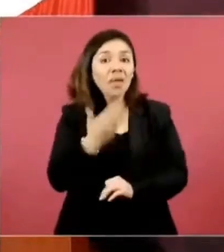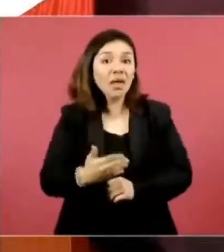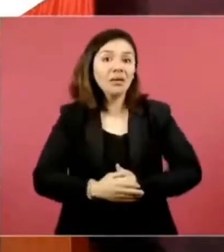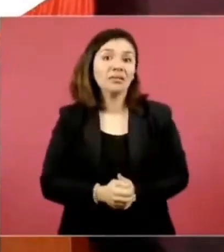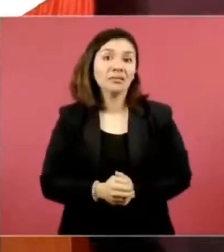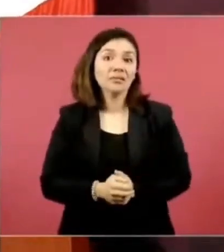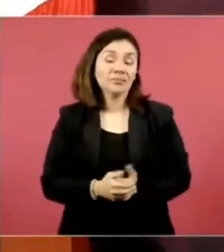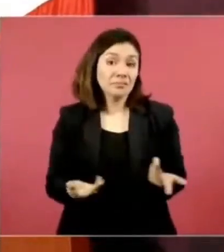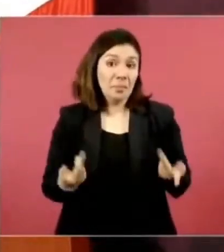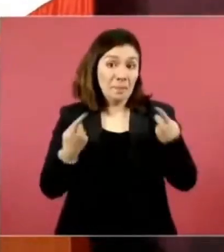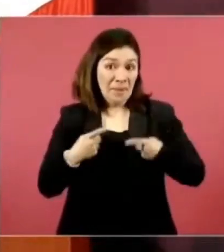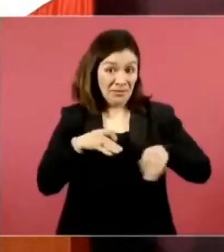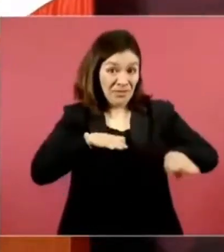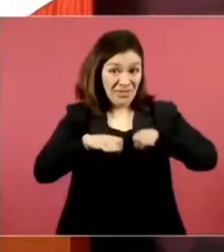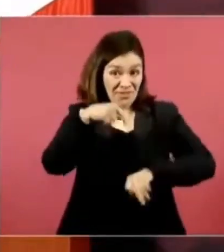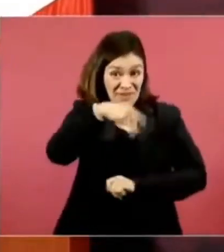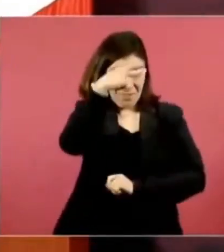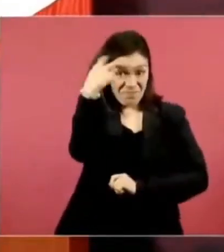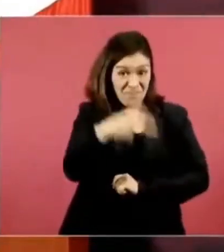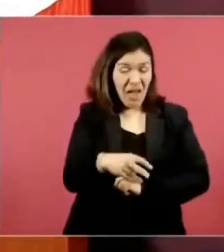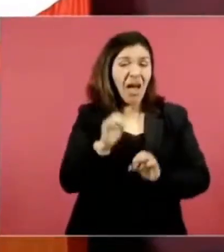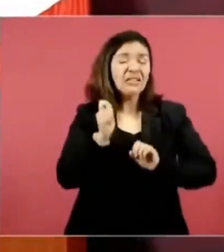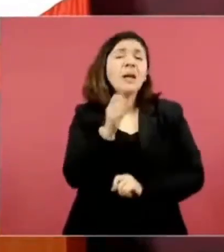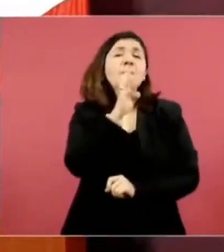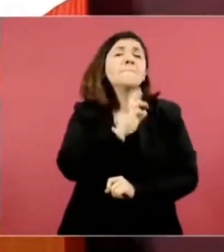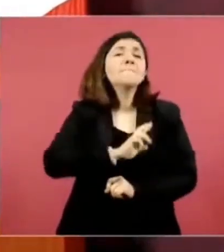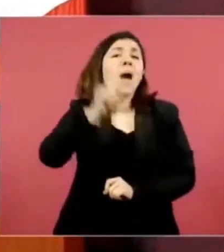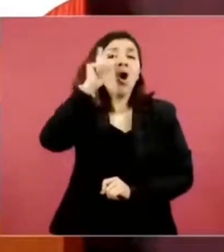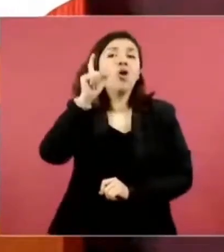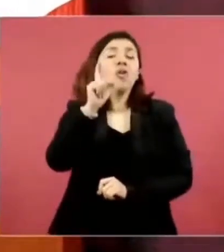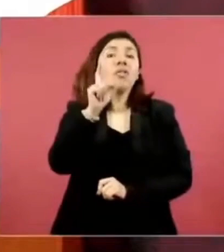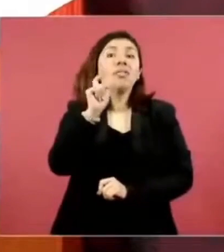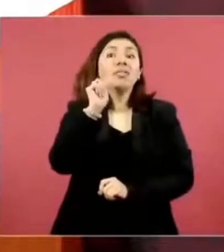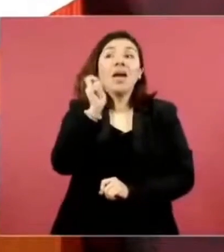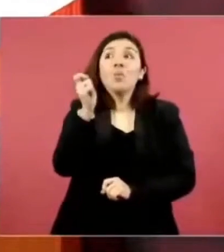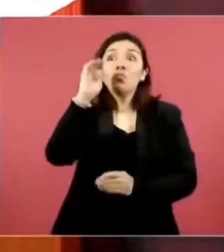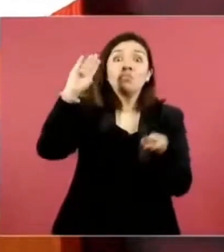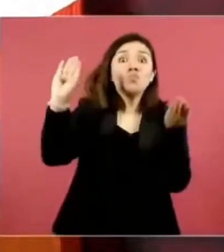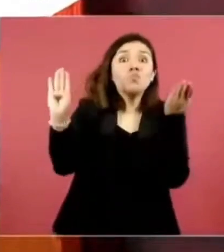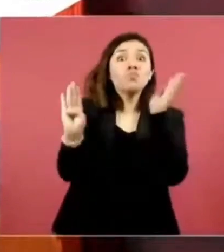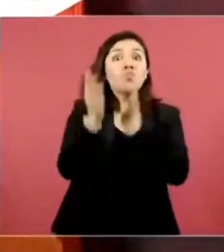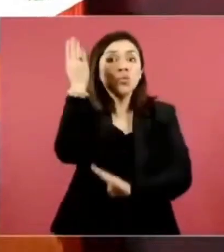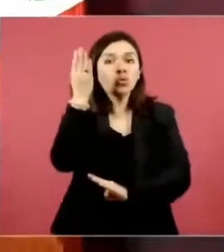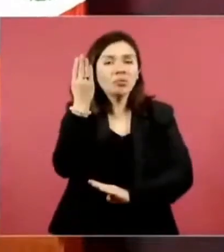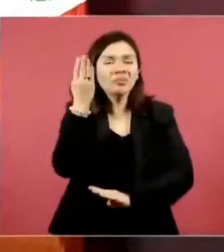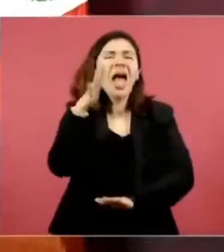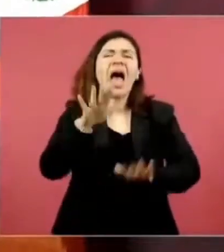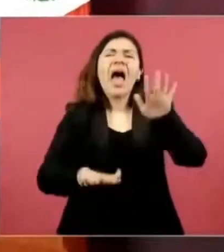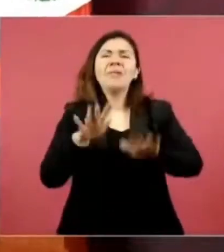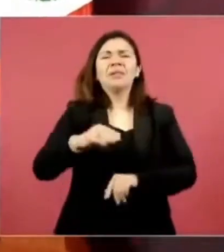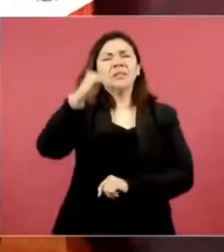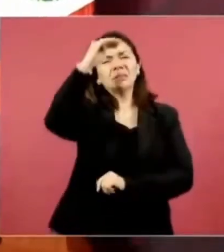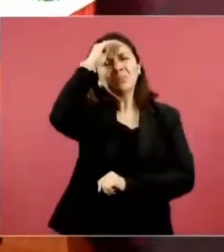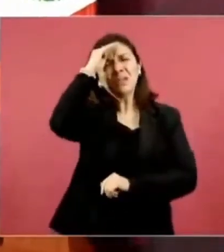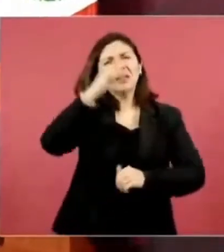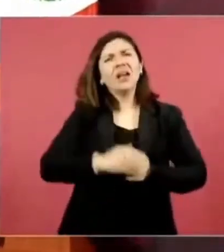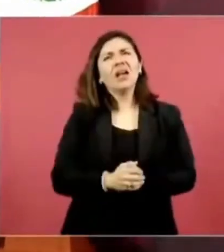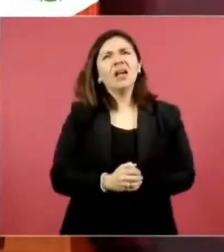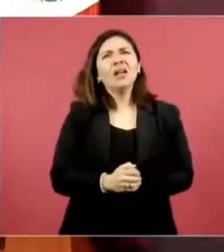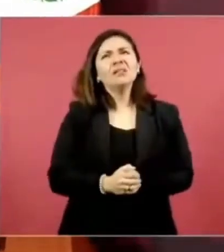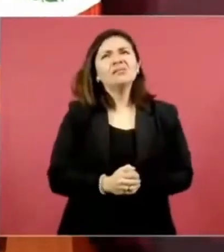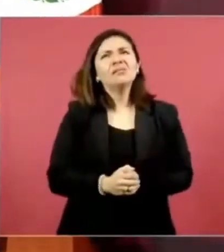Los trabajadores mexicanos son de los mejores del mundo, porque también se piensa de